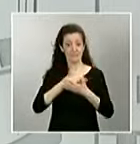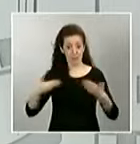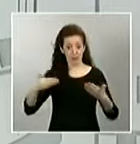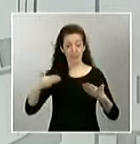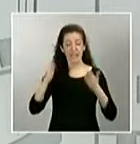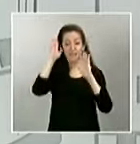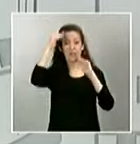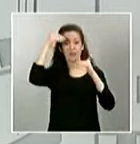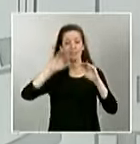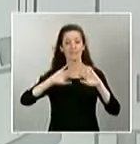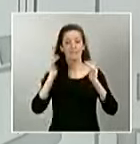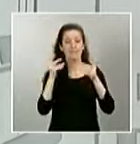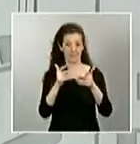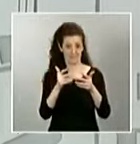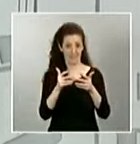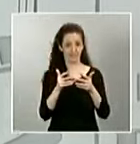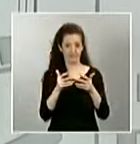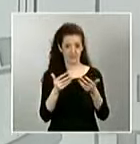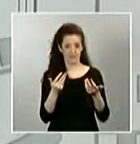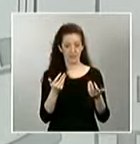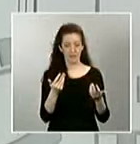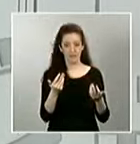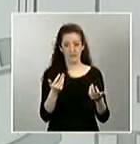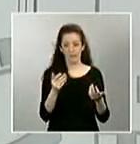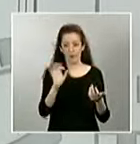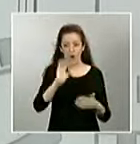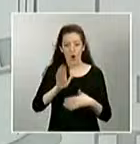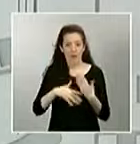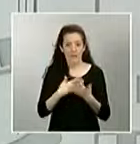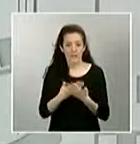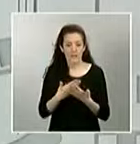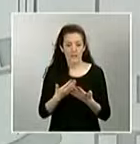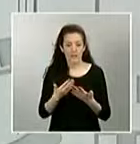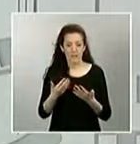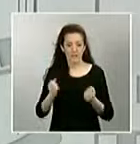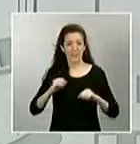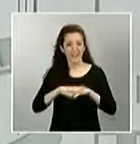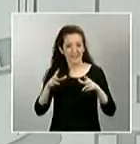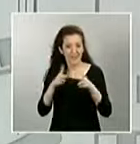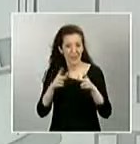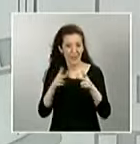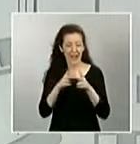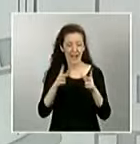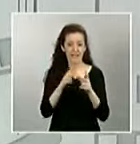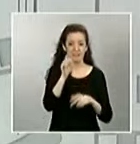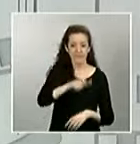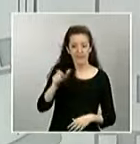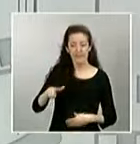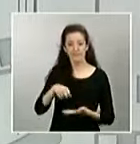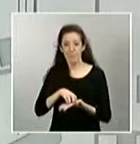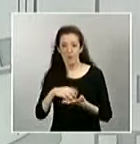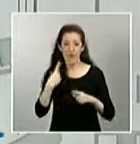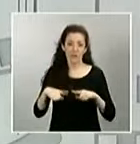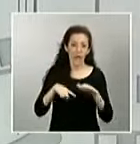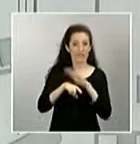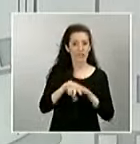por vía telemática o incluso por las propias redes sociales. En definitiva, creemos que las medidas